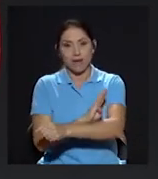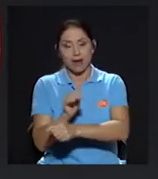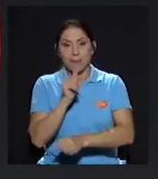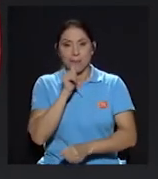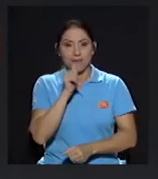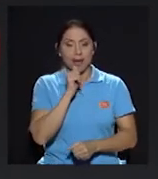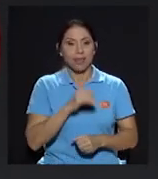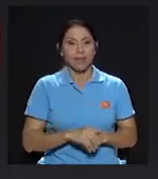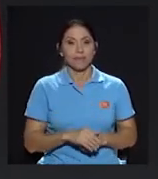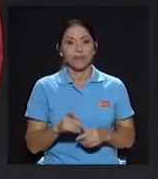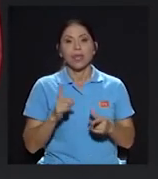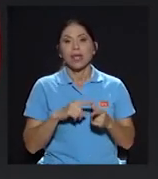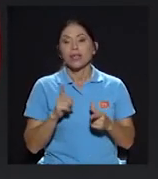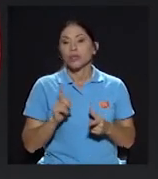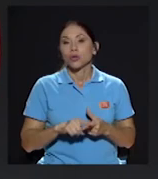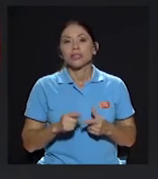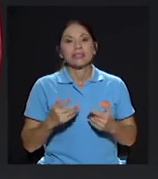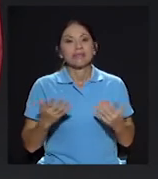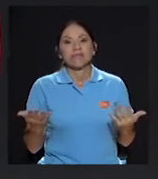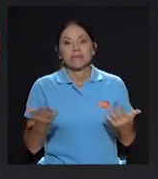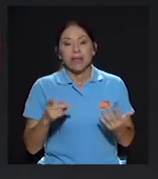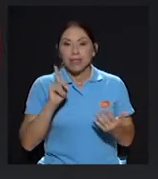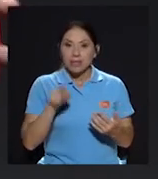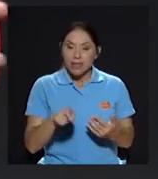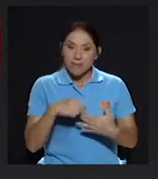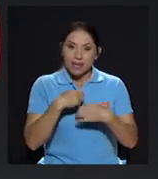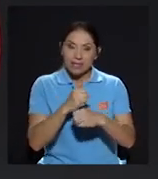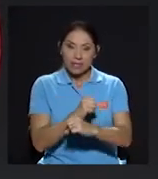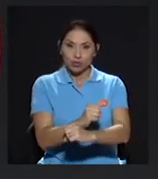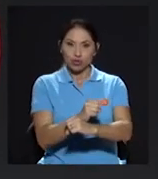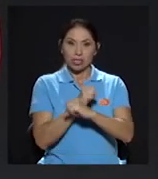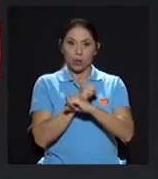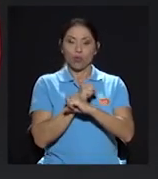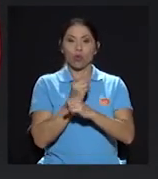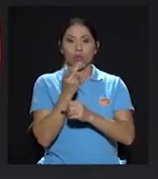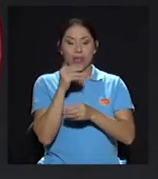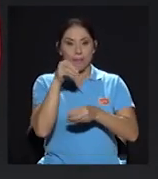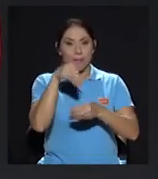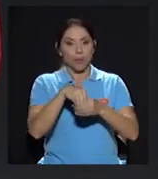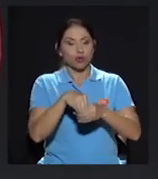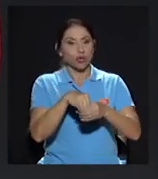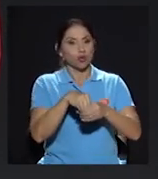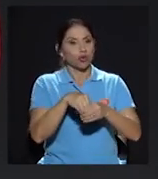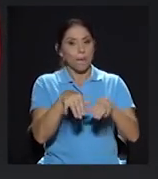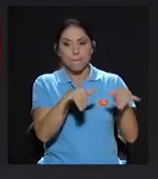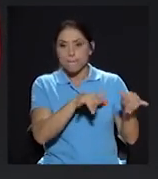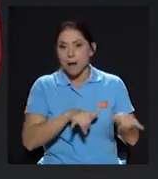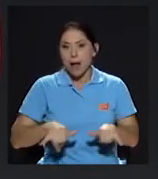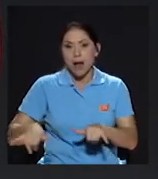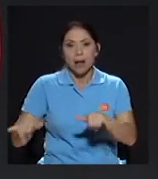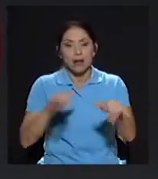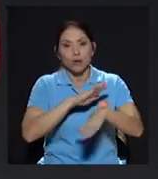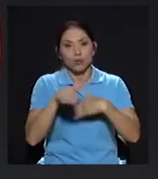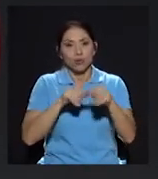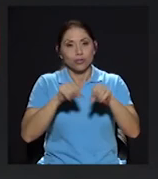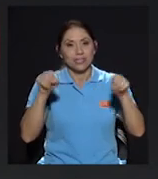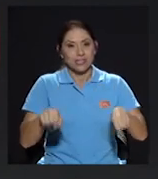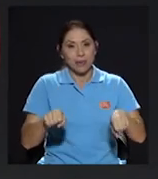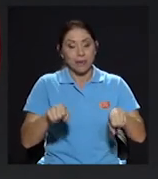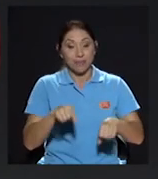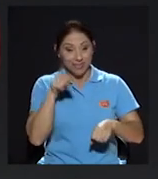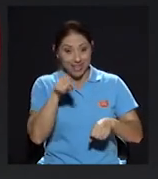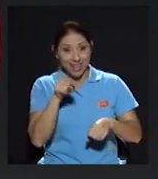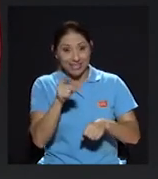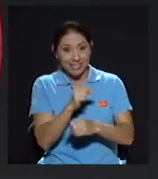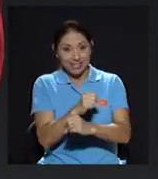avanzar es en un en un seguro de depósitos parejo para todo el sistema y un seguro de depósitos que se vaya